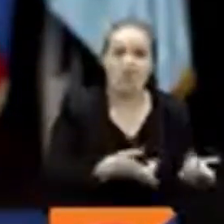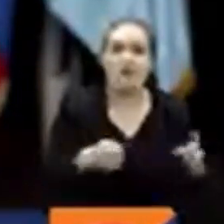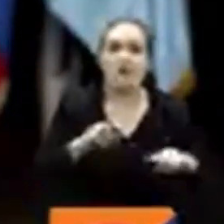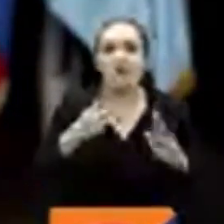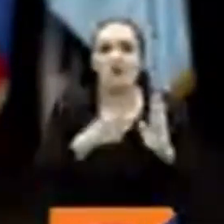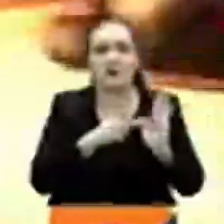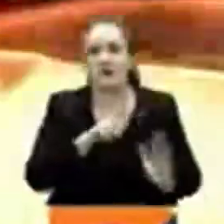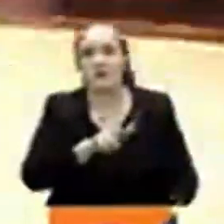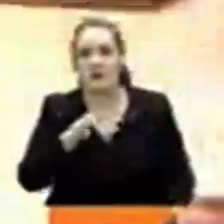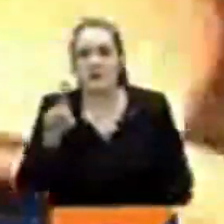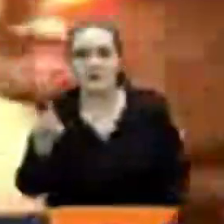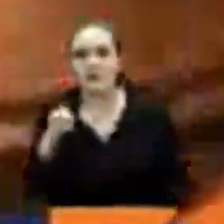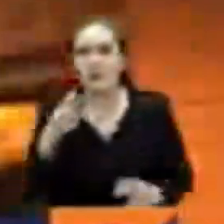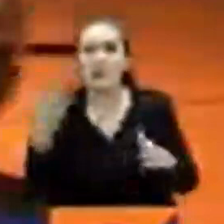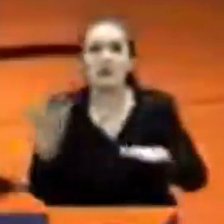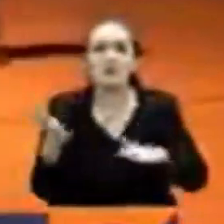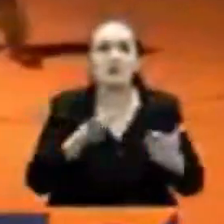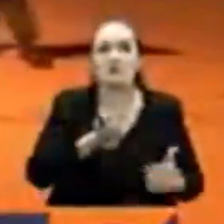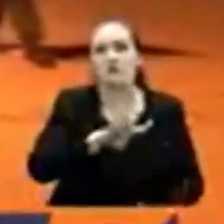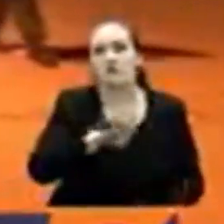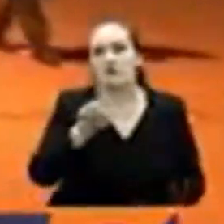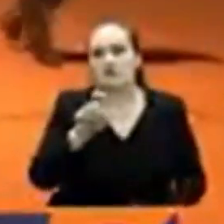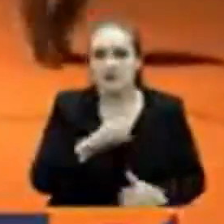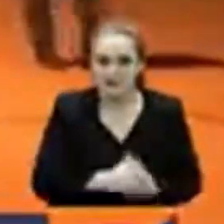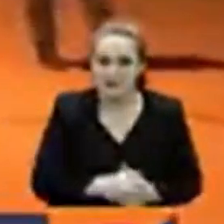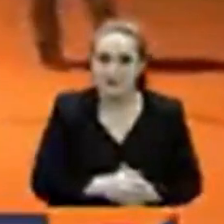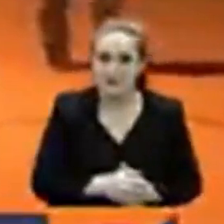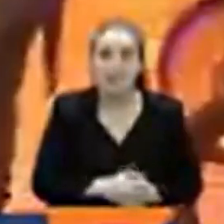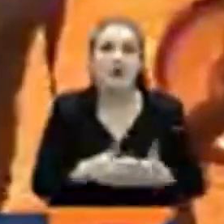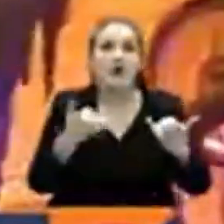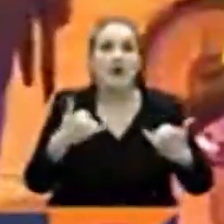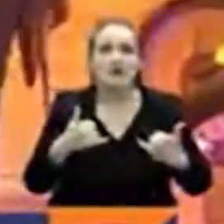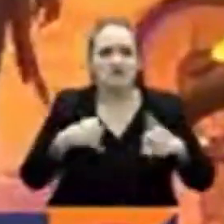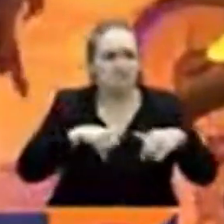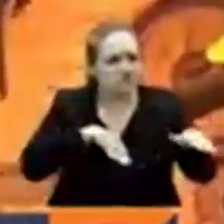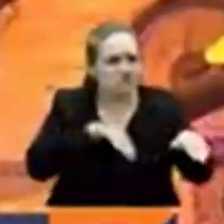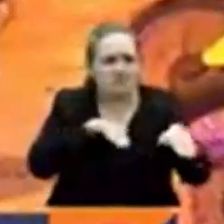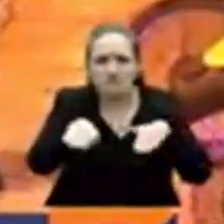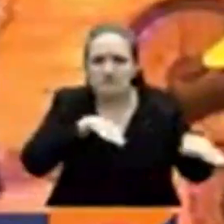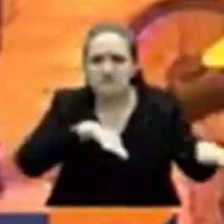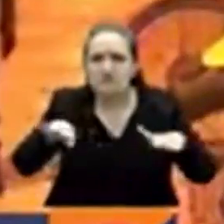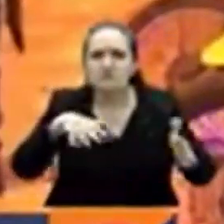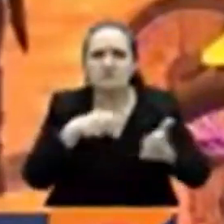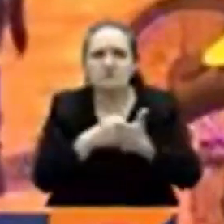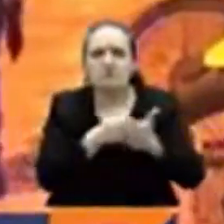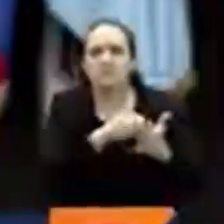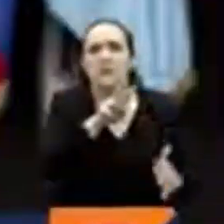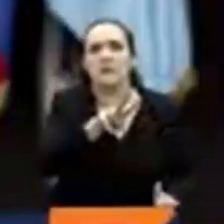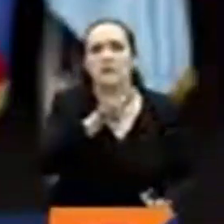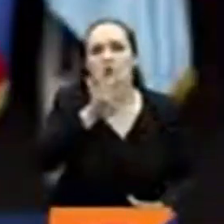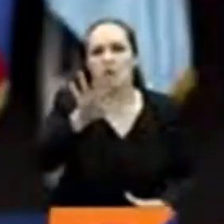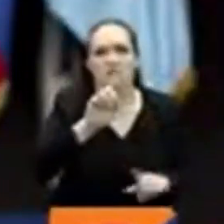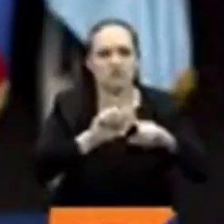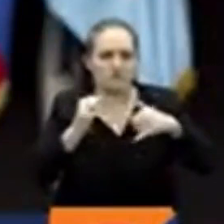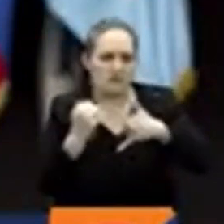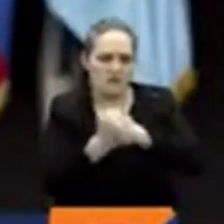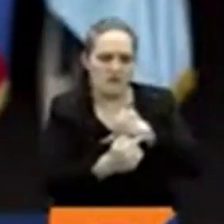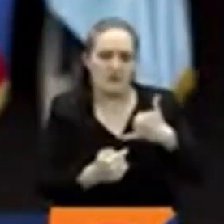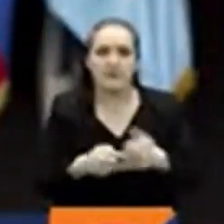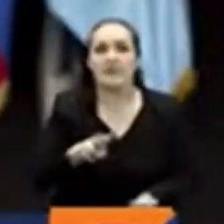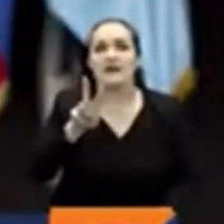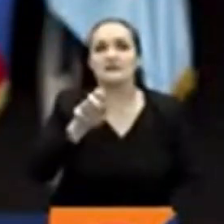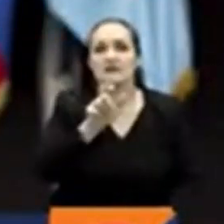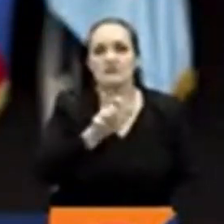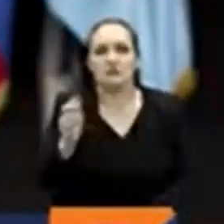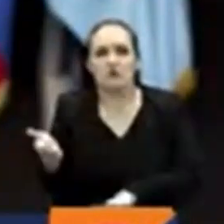2021 46 casos. En cuanto a la movilidad, las autoridades reportaron 24 accidentes en diferentes carreteras del país. 7 personas perdieron